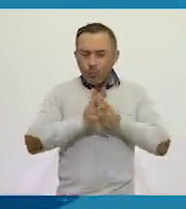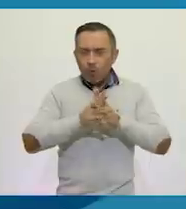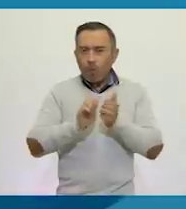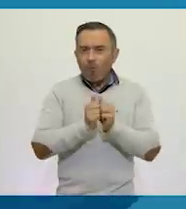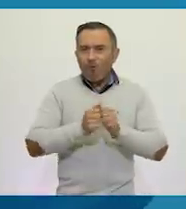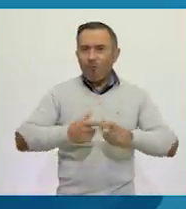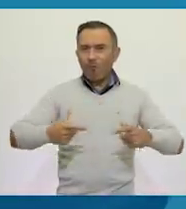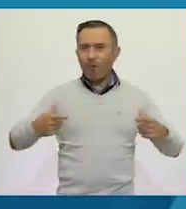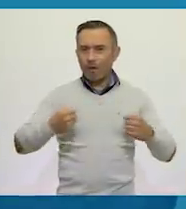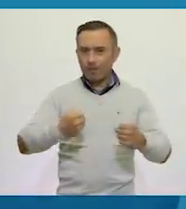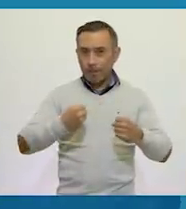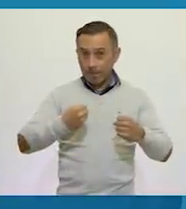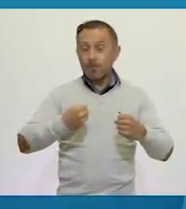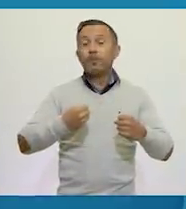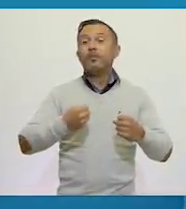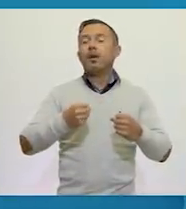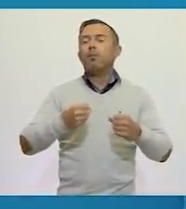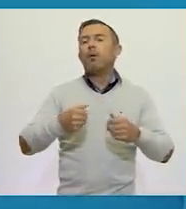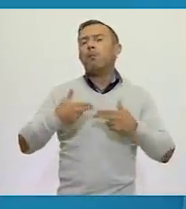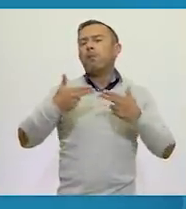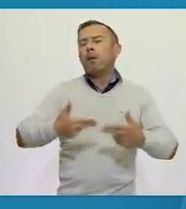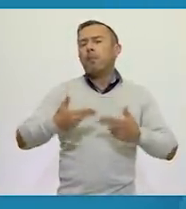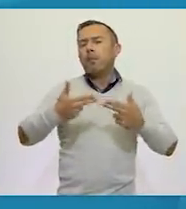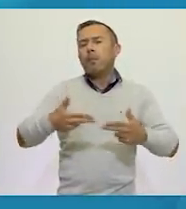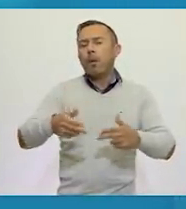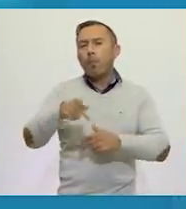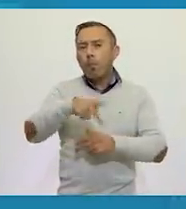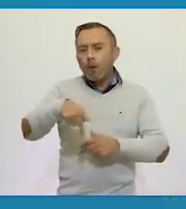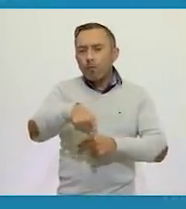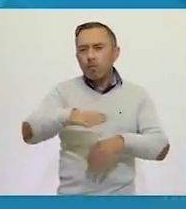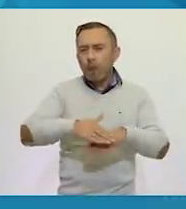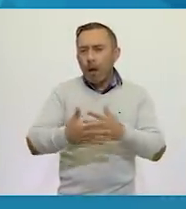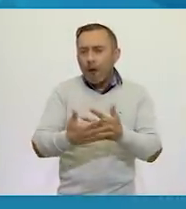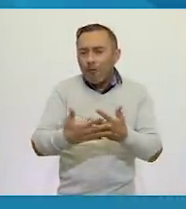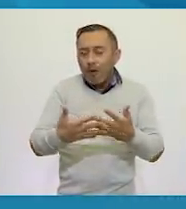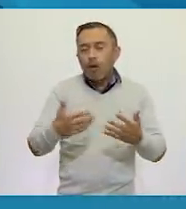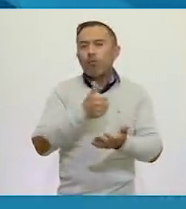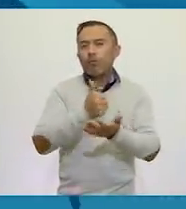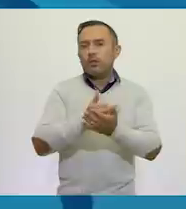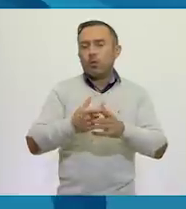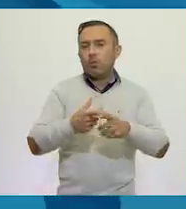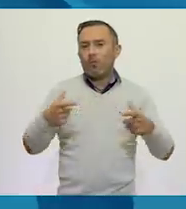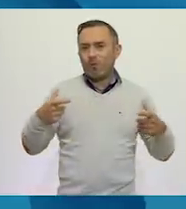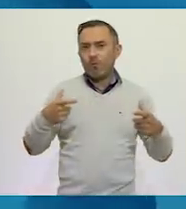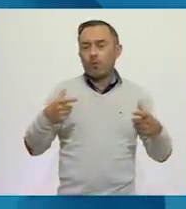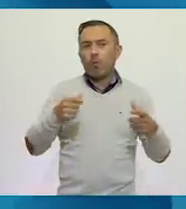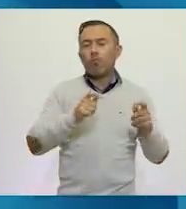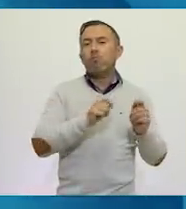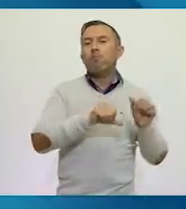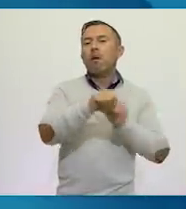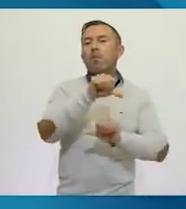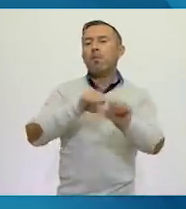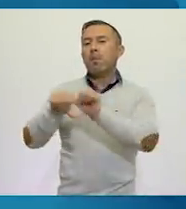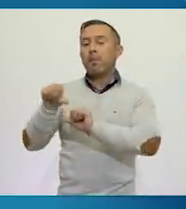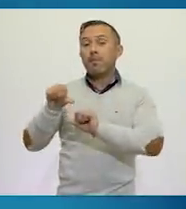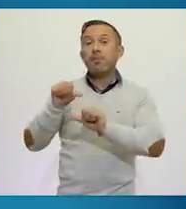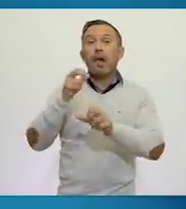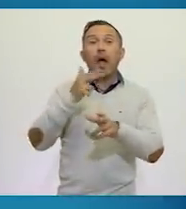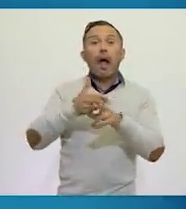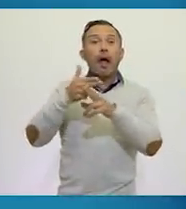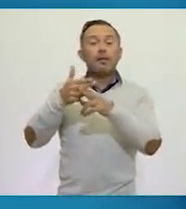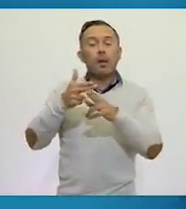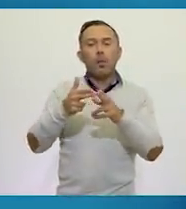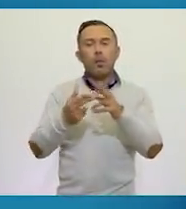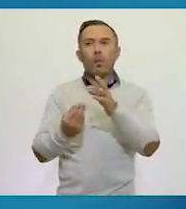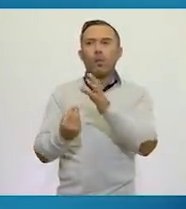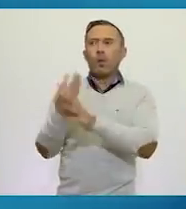territorio. Tras varias generaciones, los pueblos centrales crearon ciudades y se alternaron el poder. Así fue hasta el dominio de los